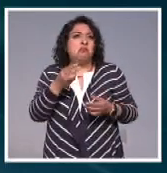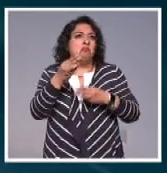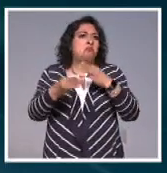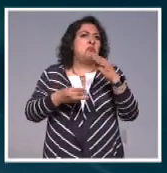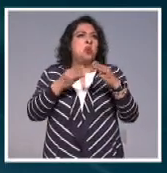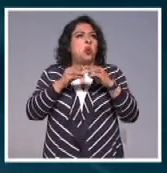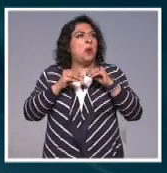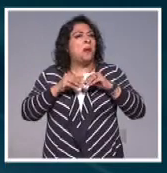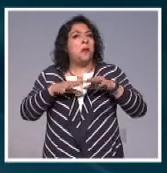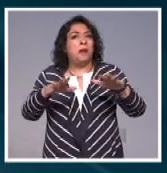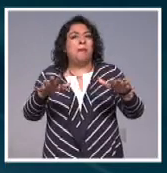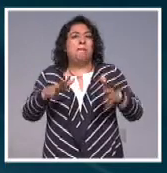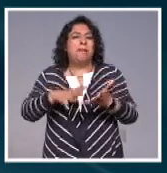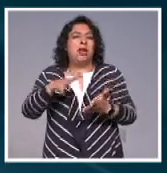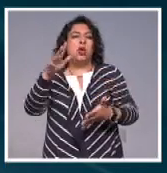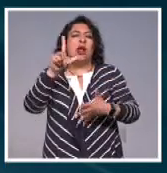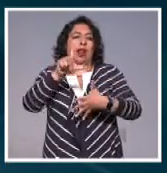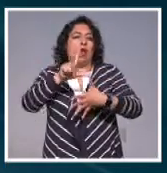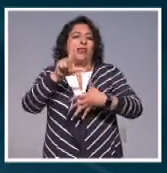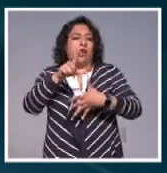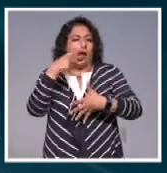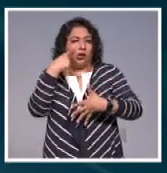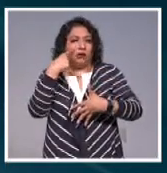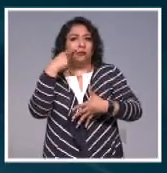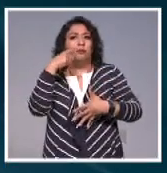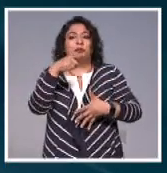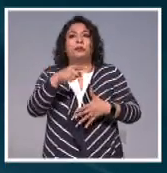mundo, pero sobre todo en América Latina.